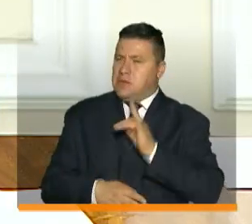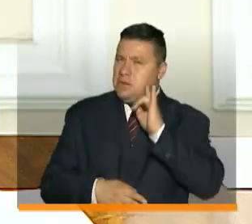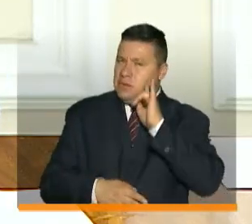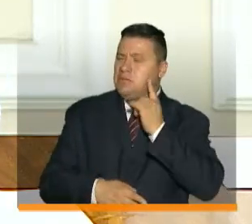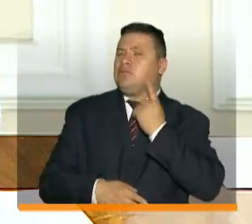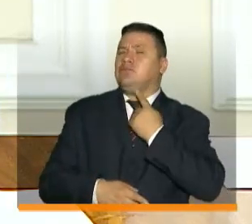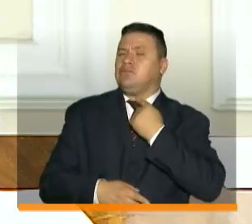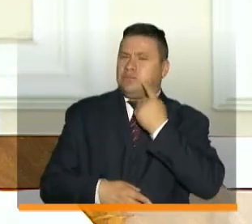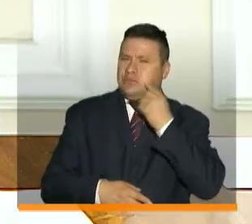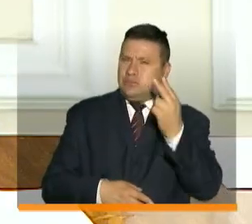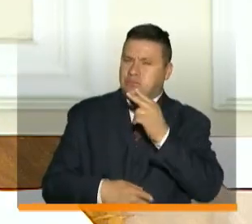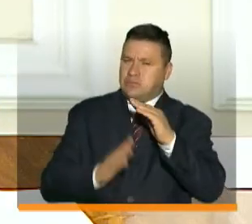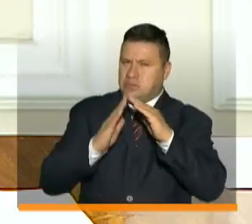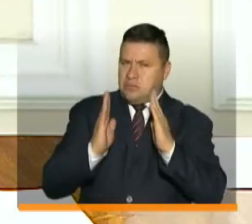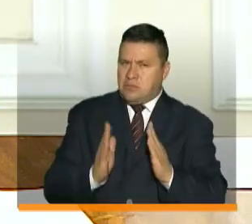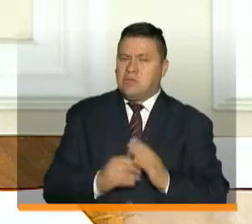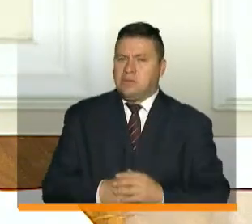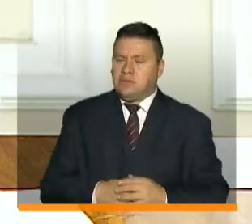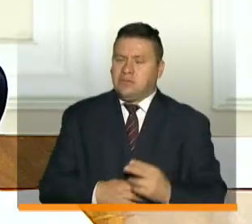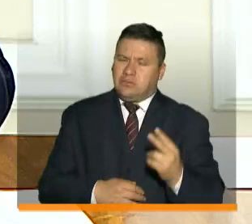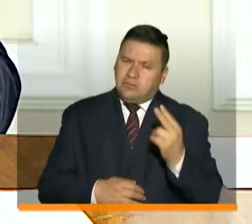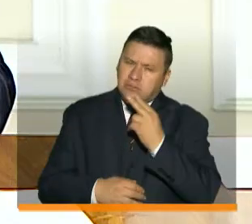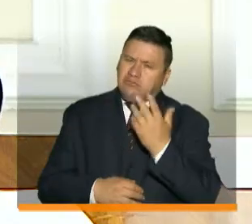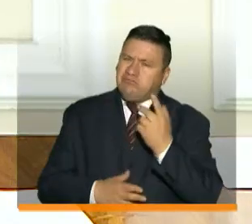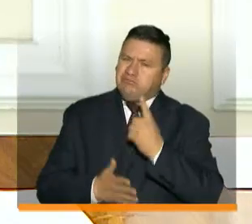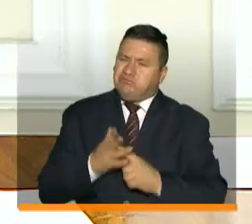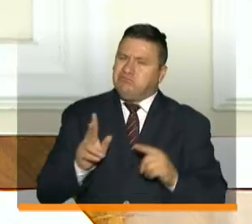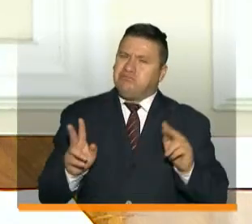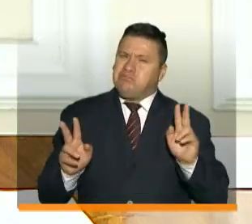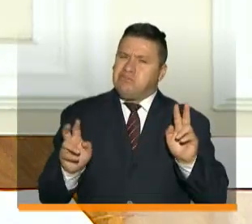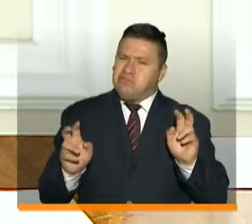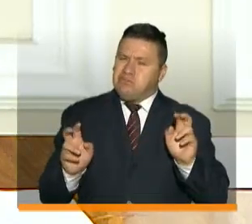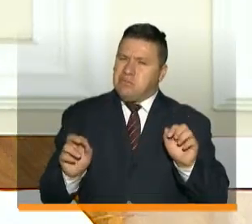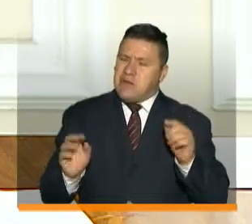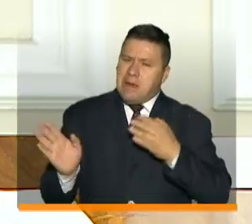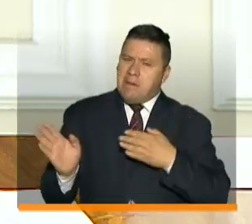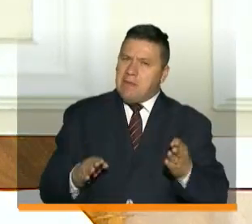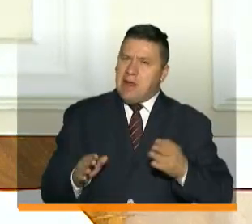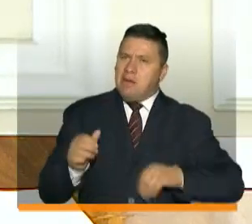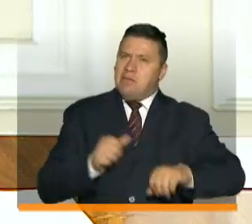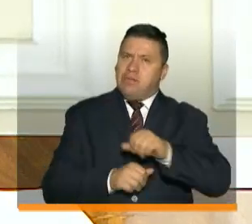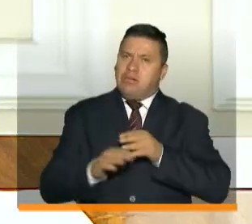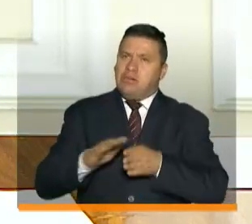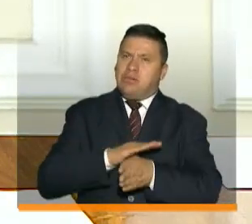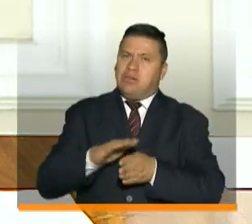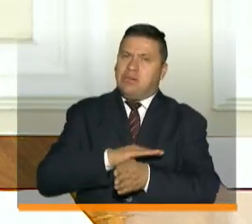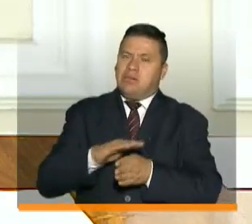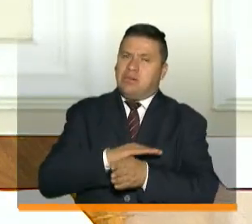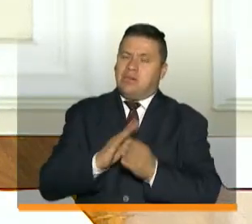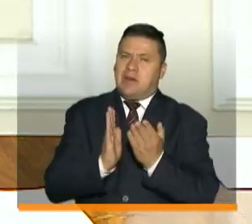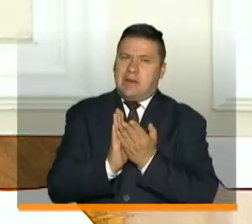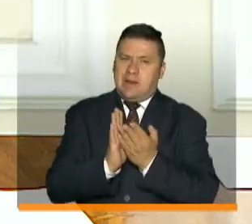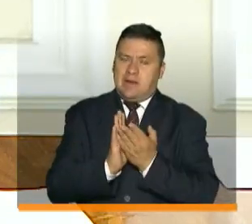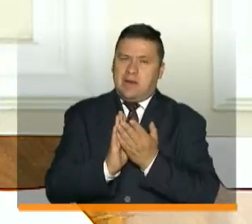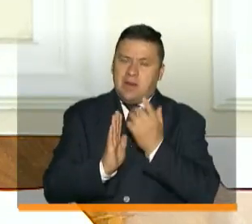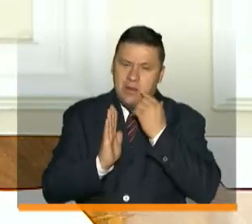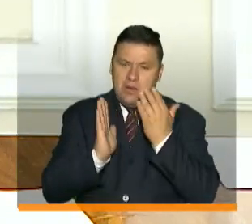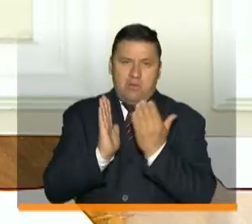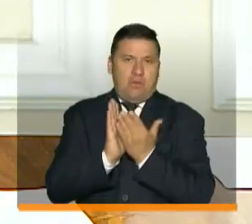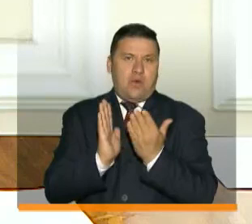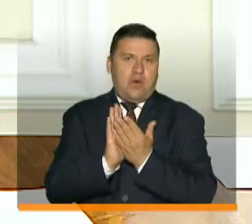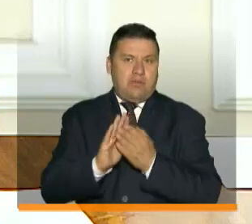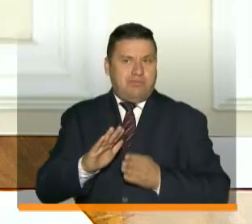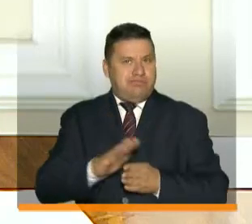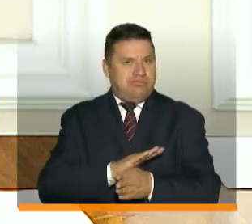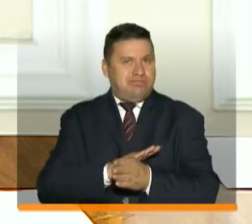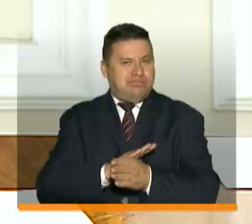escucharla me gustaría que todos en sus casas pudieran ver en qué consiste este plan de reactivación segura del modelo educativo